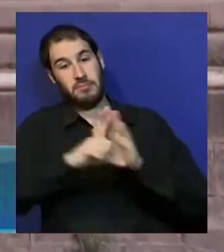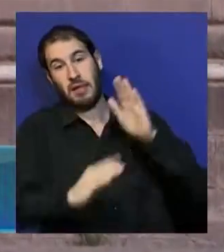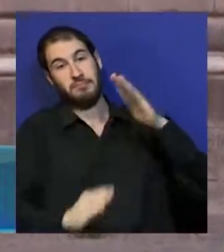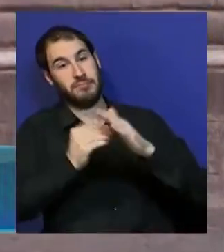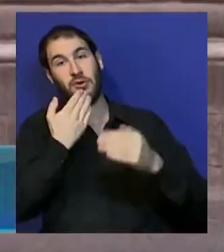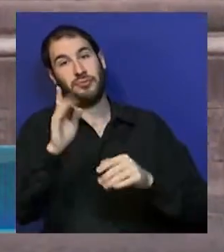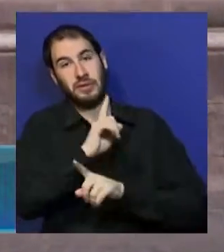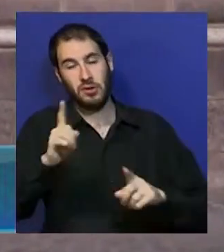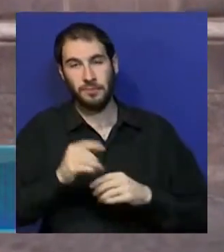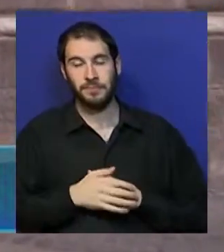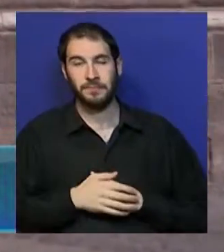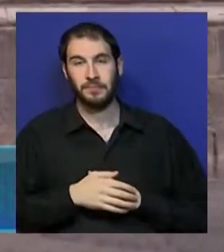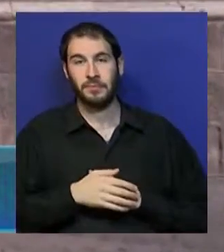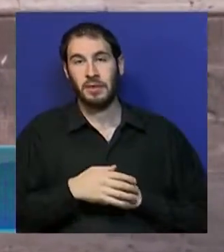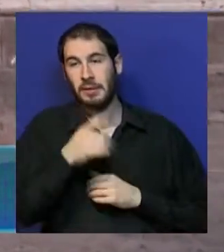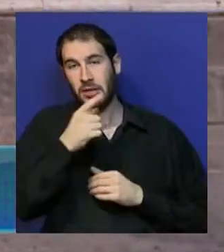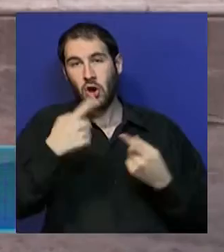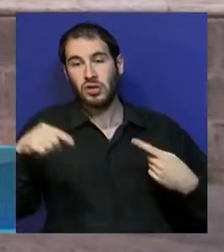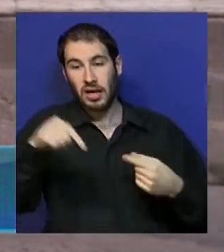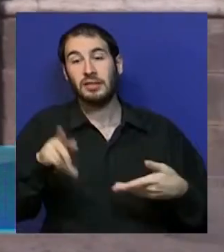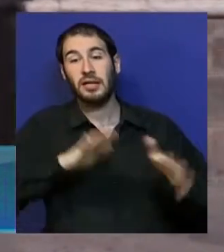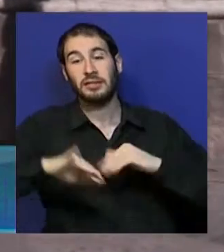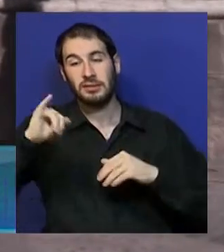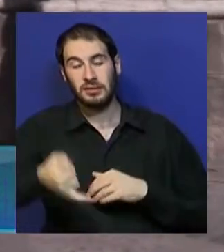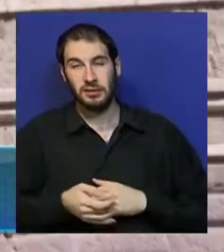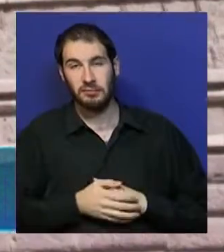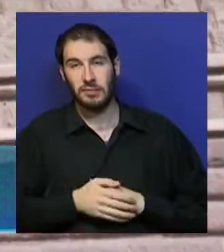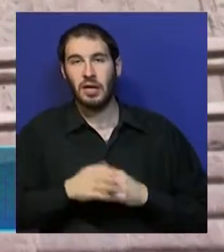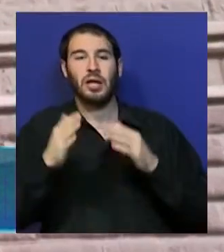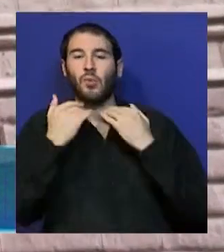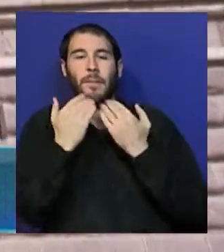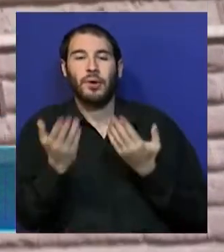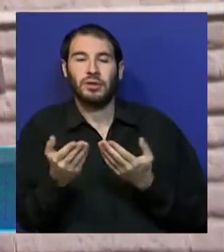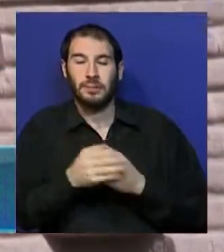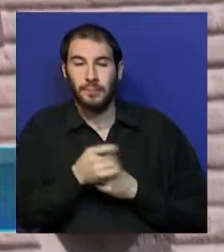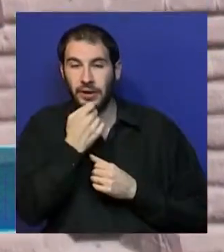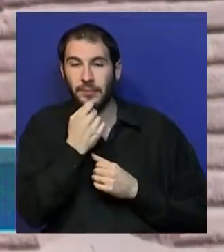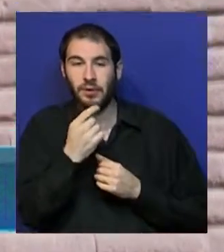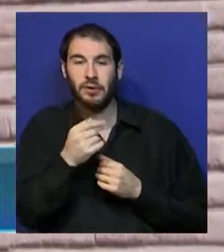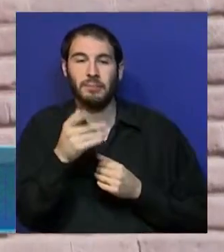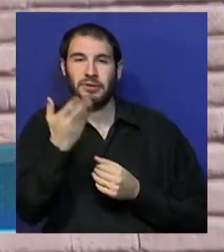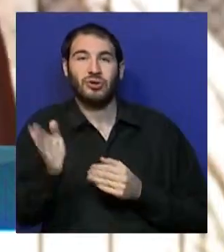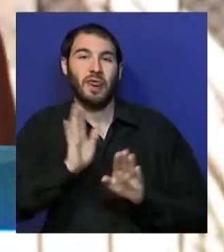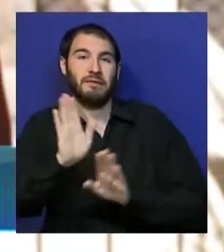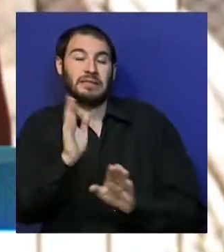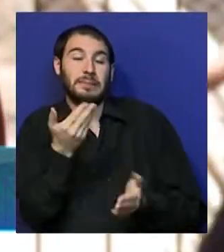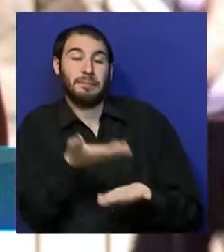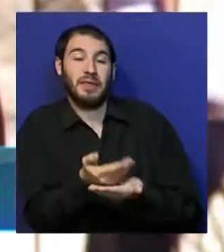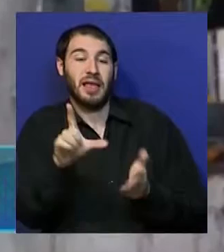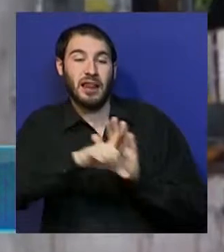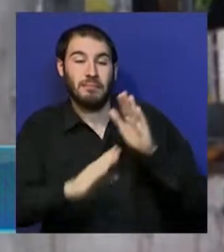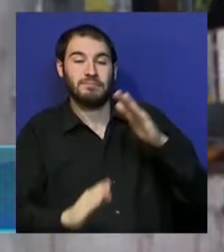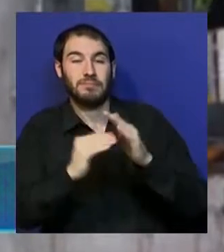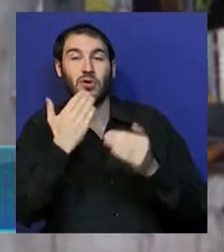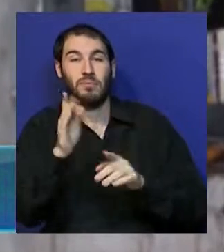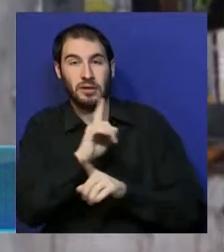caso concreto. Yo creería que esto es lo que va a suceder, más allá de que bueno, seguramente los defensores pedirán la inconstitucionalidad de